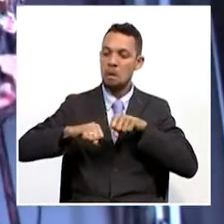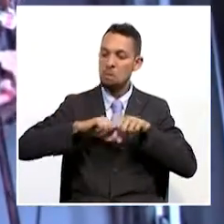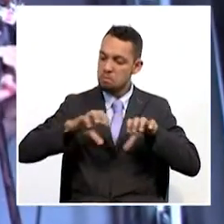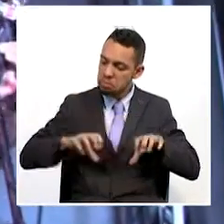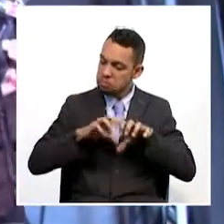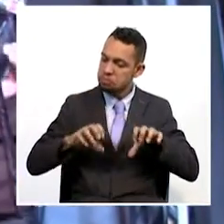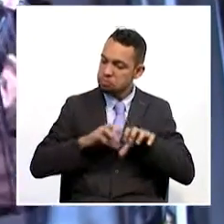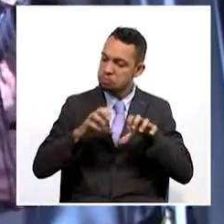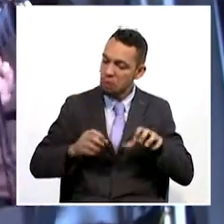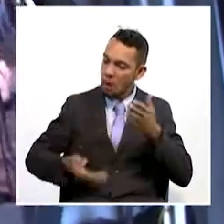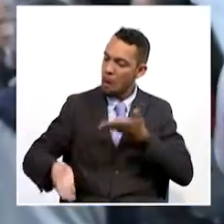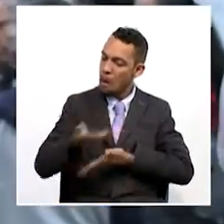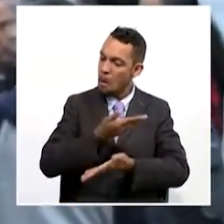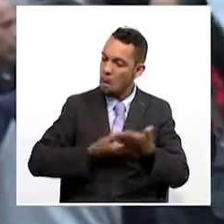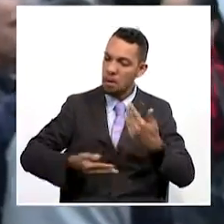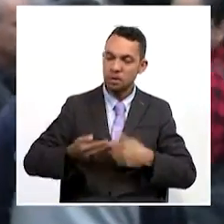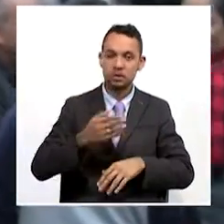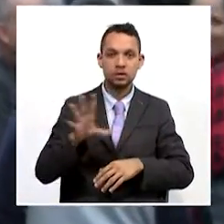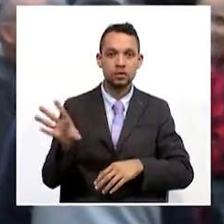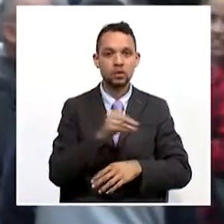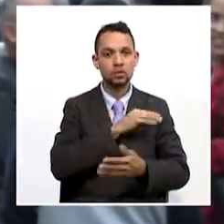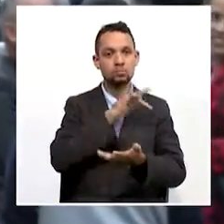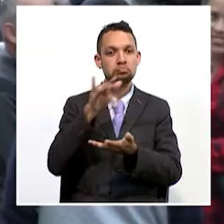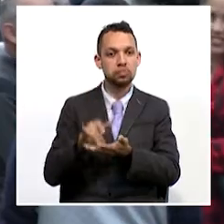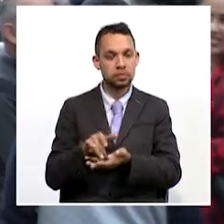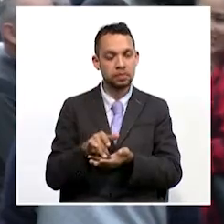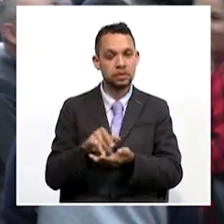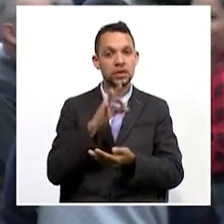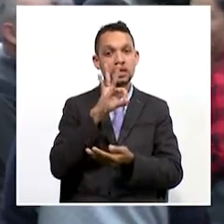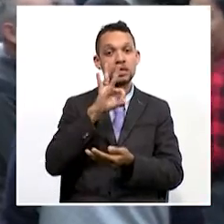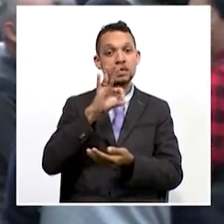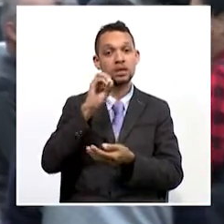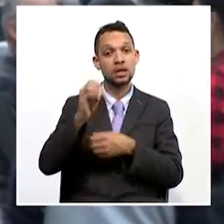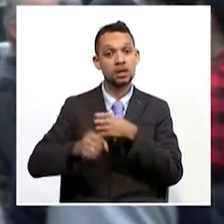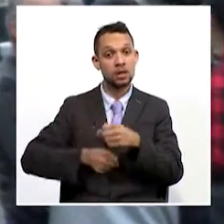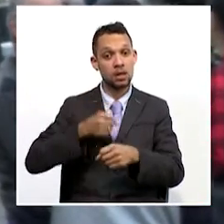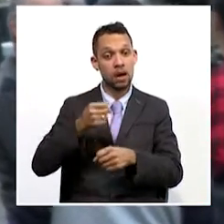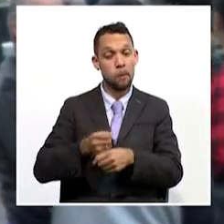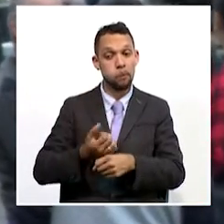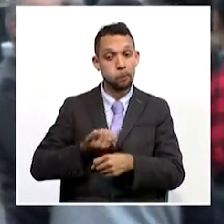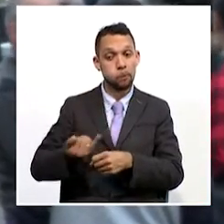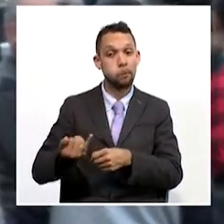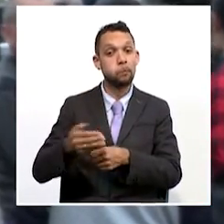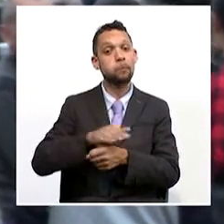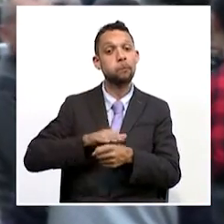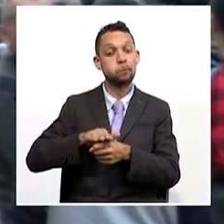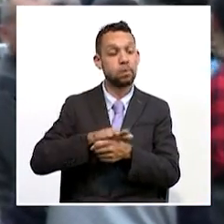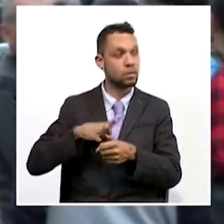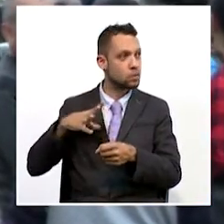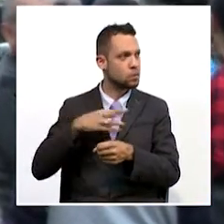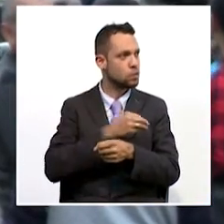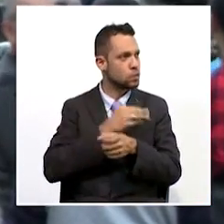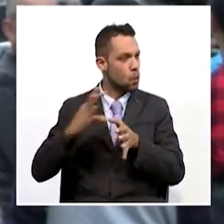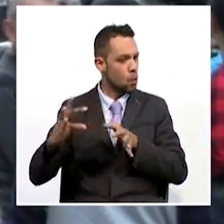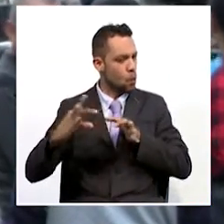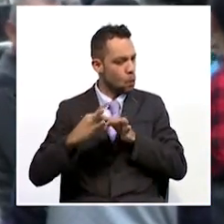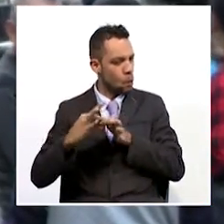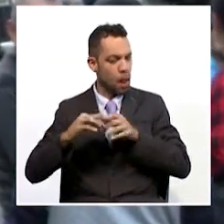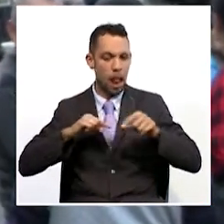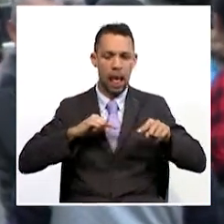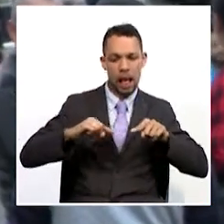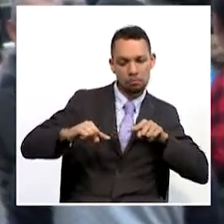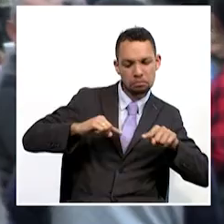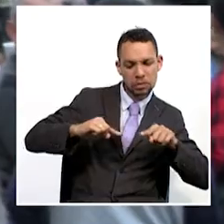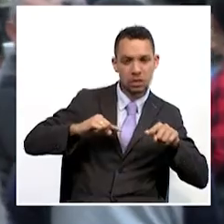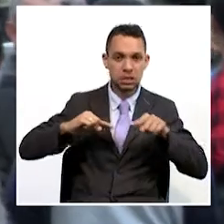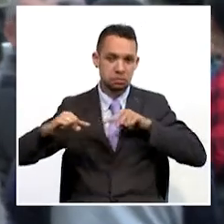para todo tipo de público. 30 años que cumple el barrio, que cumple el sector. Y pues hemos querido vincularnos como administración municipal